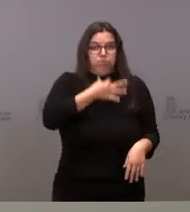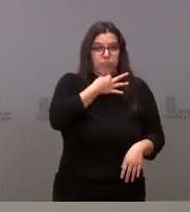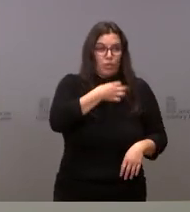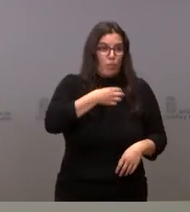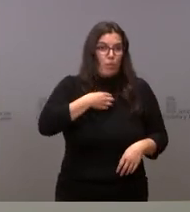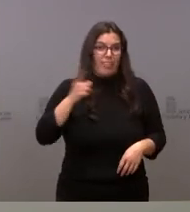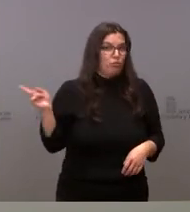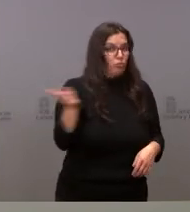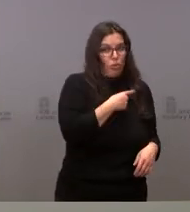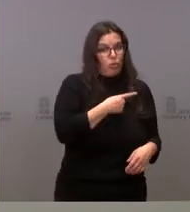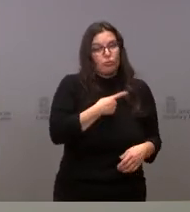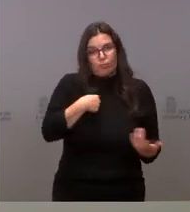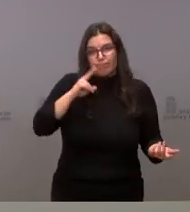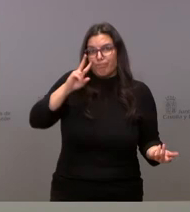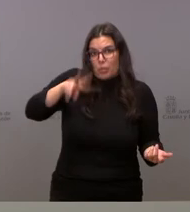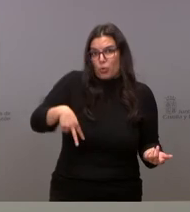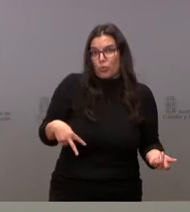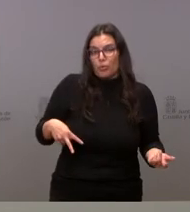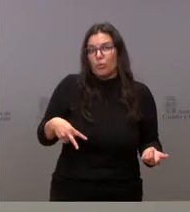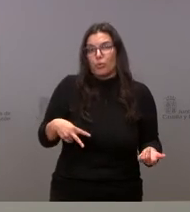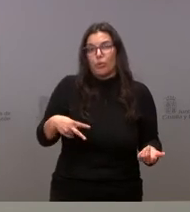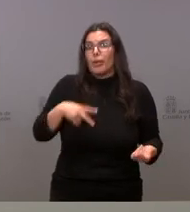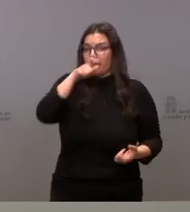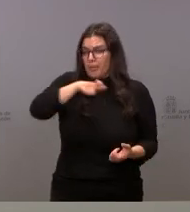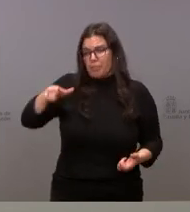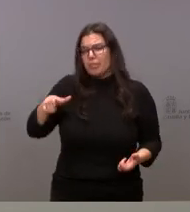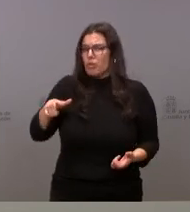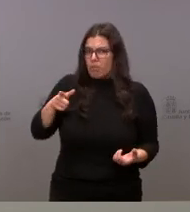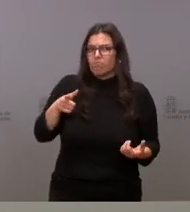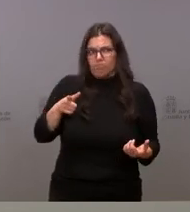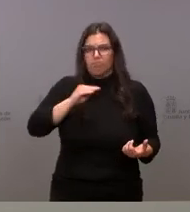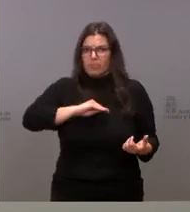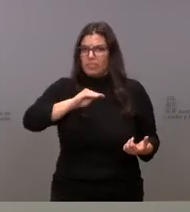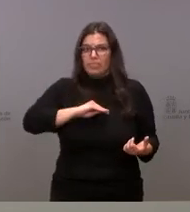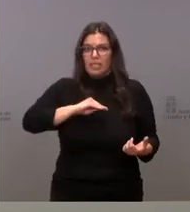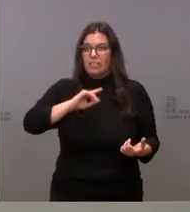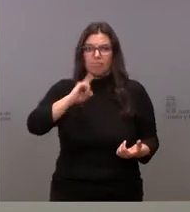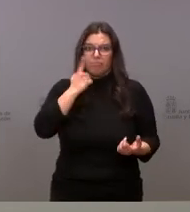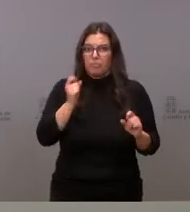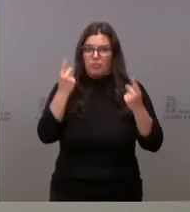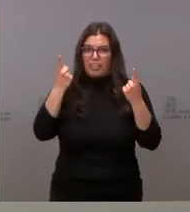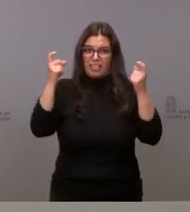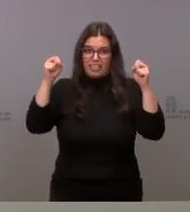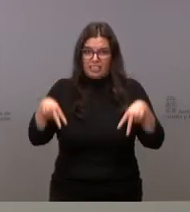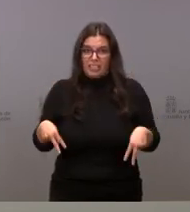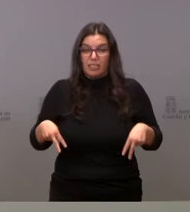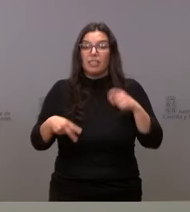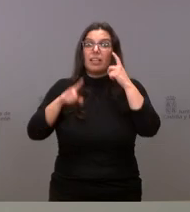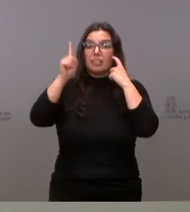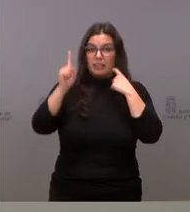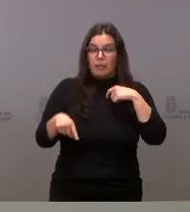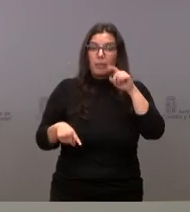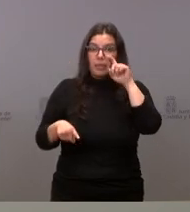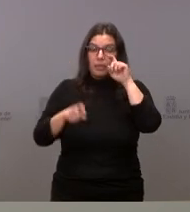pues de tengo que reconocer y puedo decir que muchas personas se han quedado sin diagnosticar e incluso muchas personas